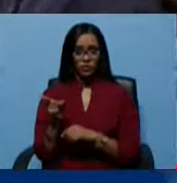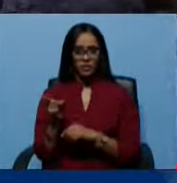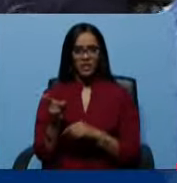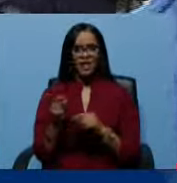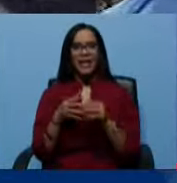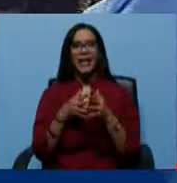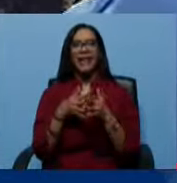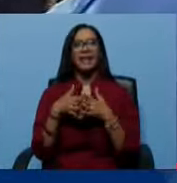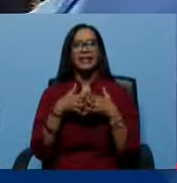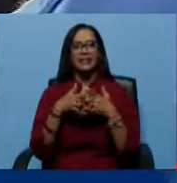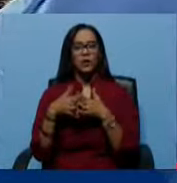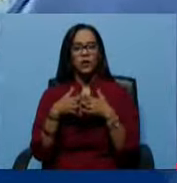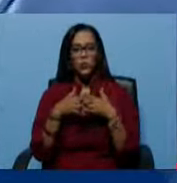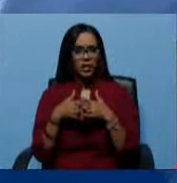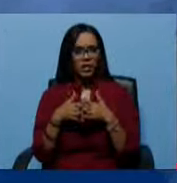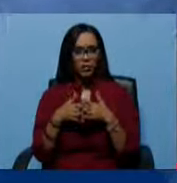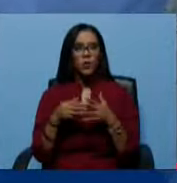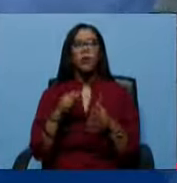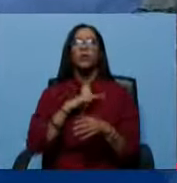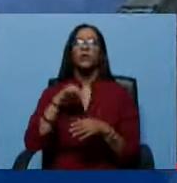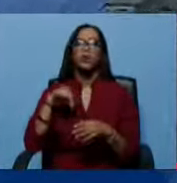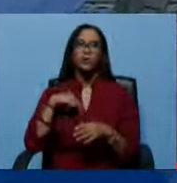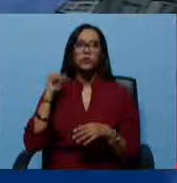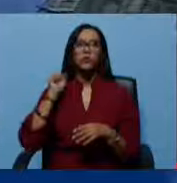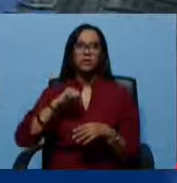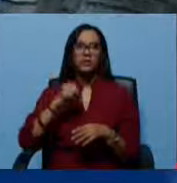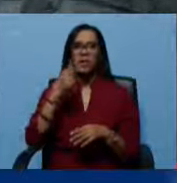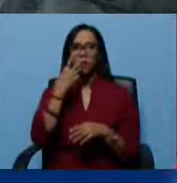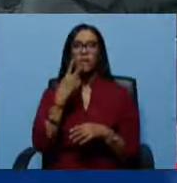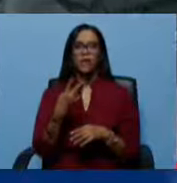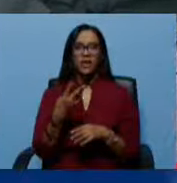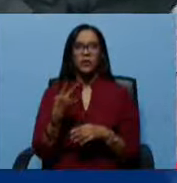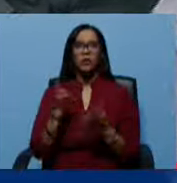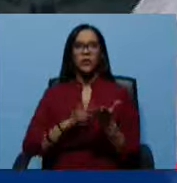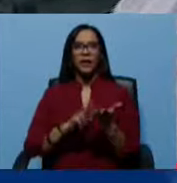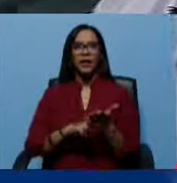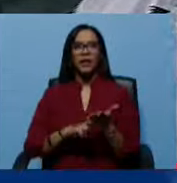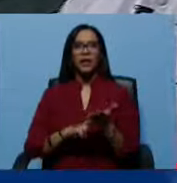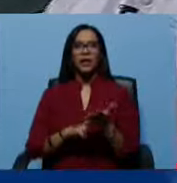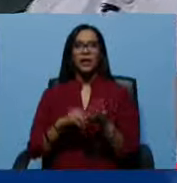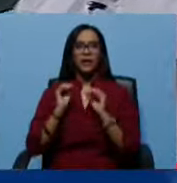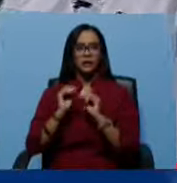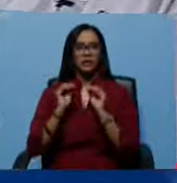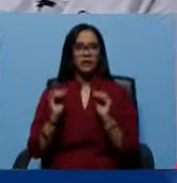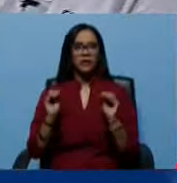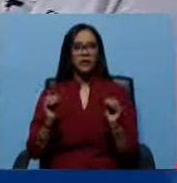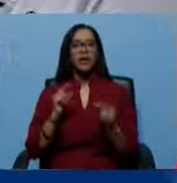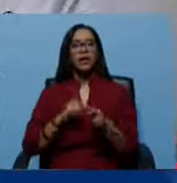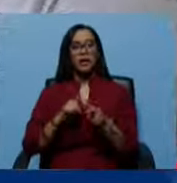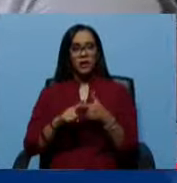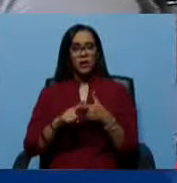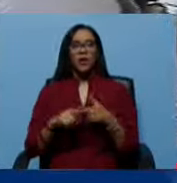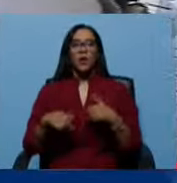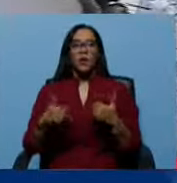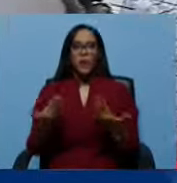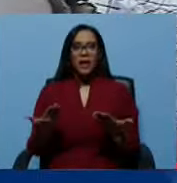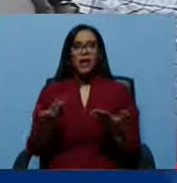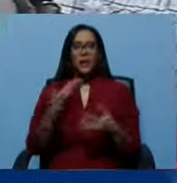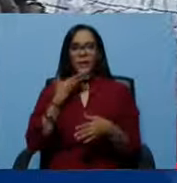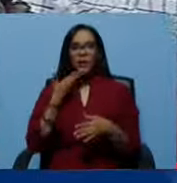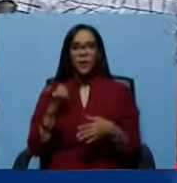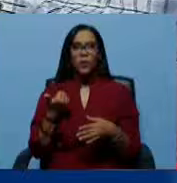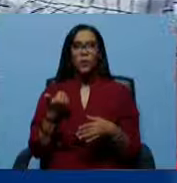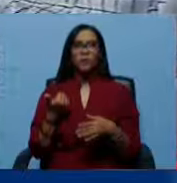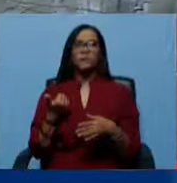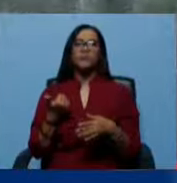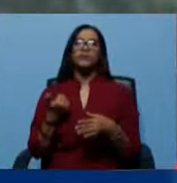Estados Unidos. Nosotros sí hemos visto, ¿verdad?, esas manifestaciones. Entonces, ¿cuál es la mejor